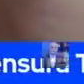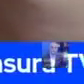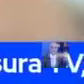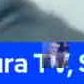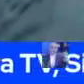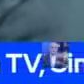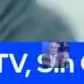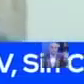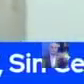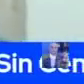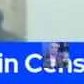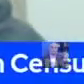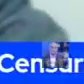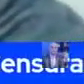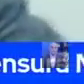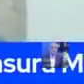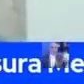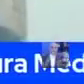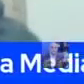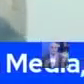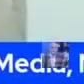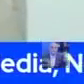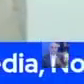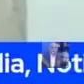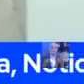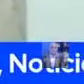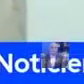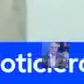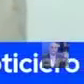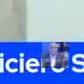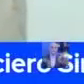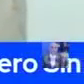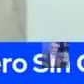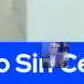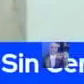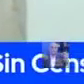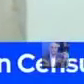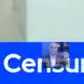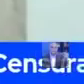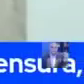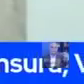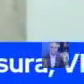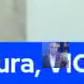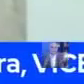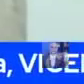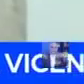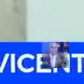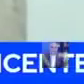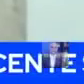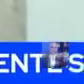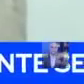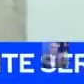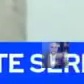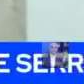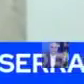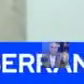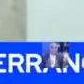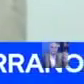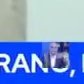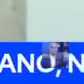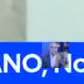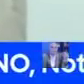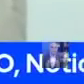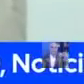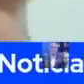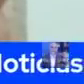a un segundo nivel y promover el bienestar por medio del apoyo a la micro, pequeña y mediana